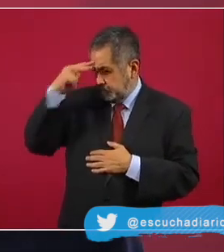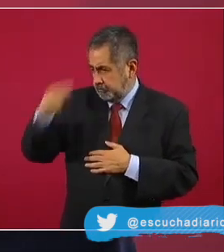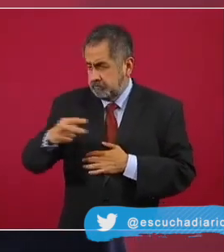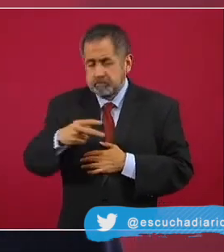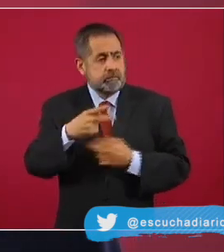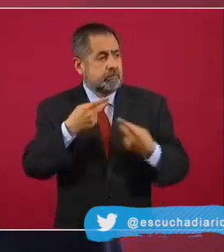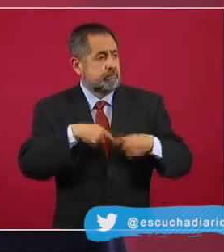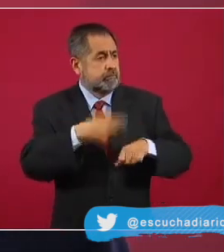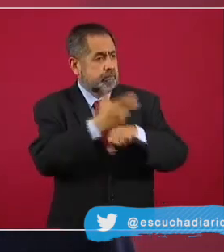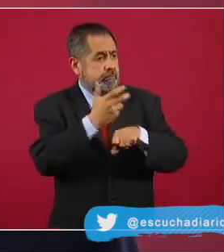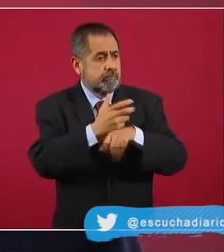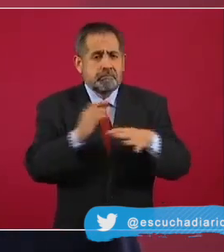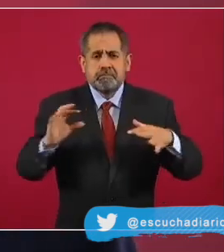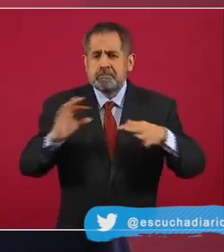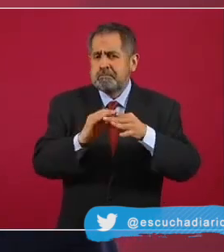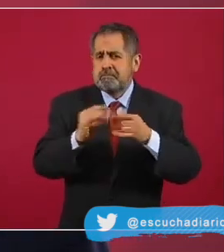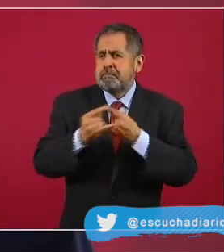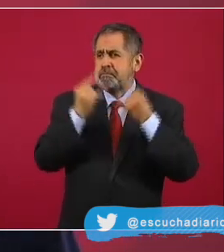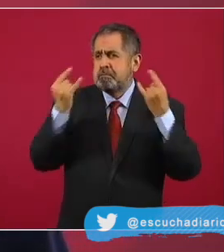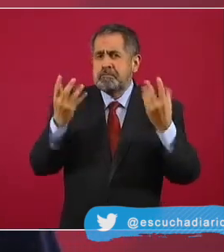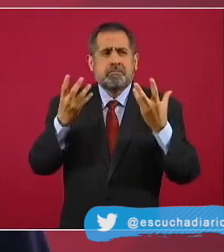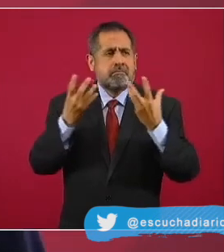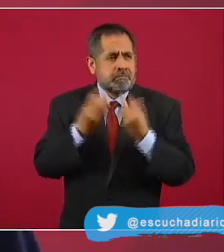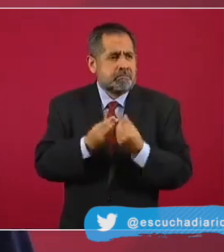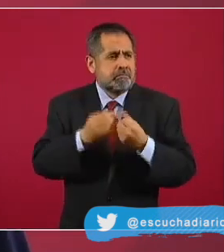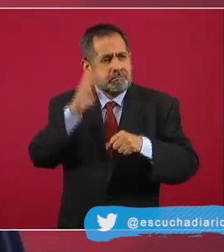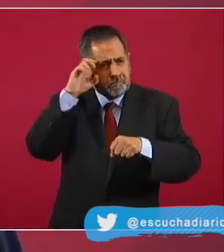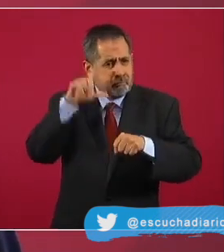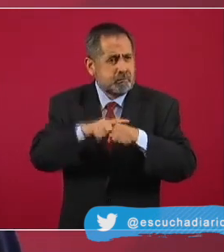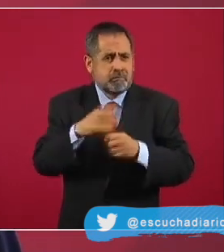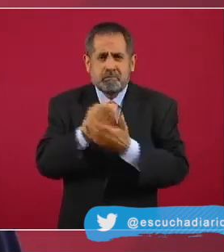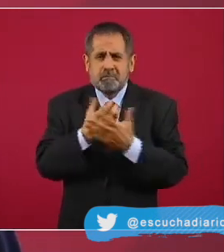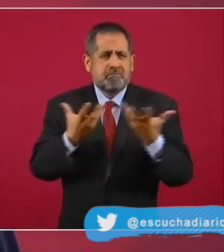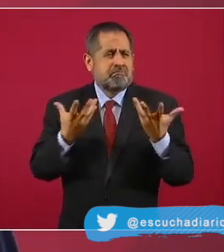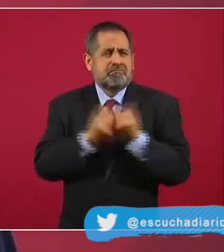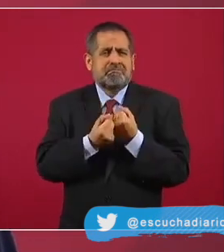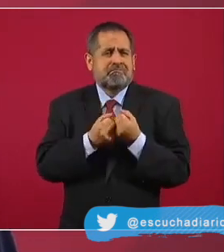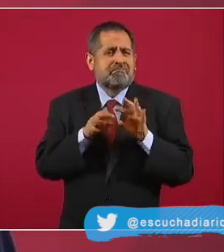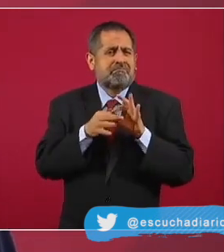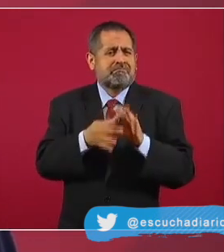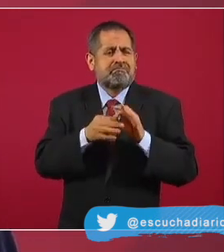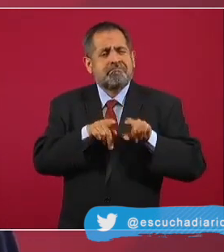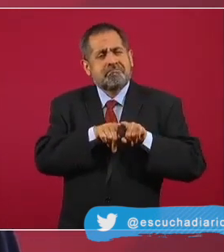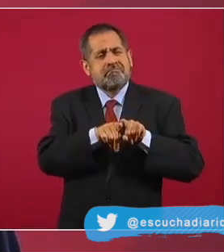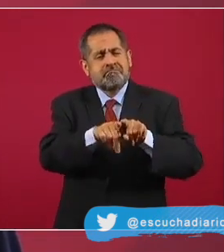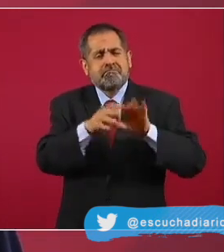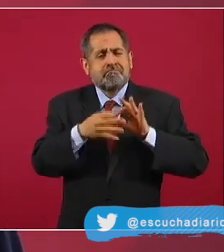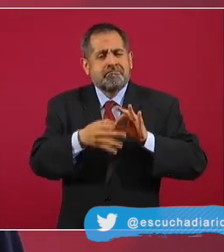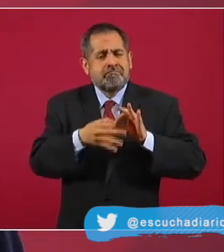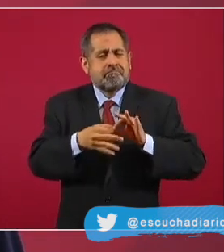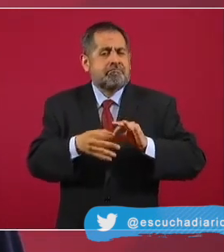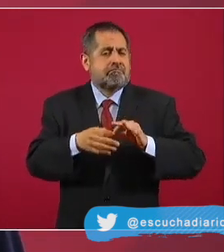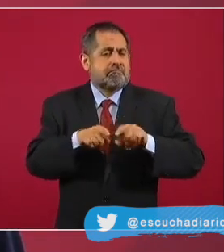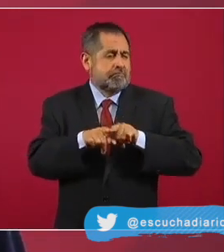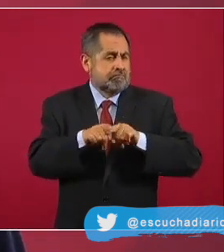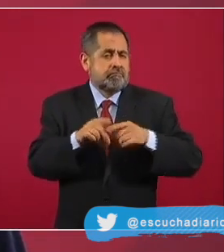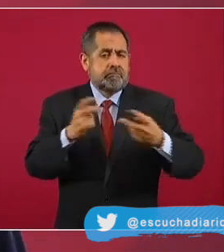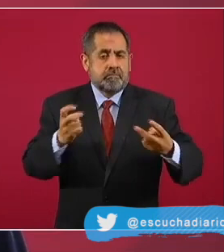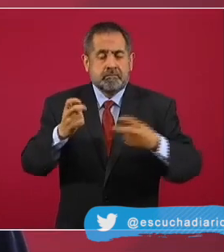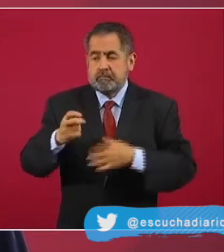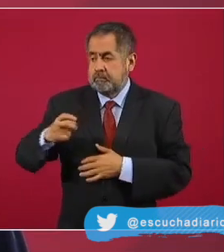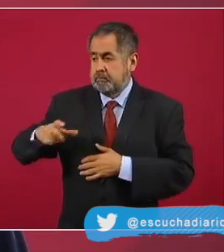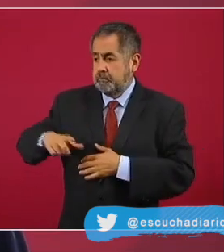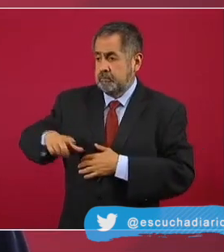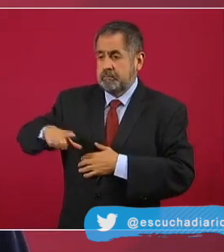los hermanan la historia, la economía y la cultura. Por ello, los